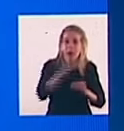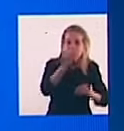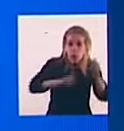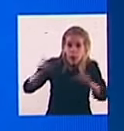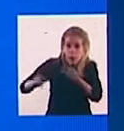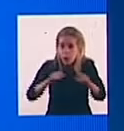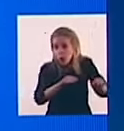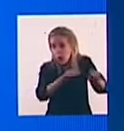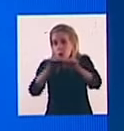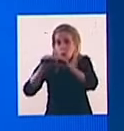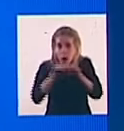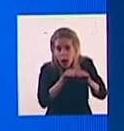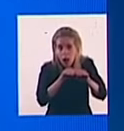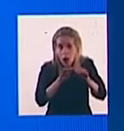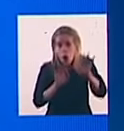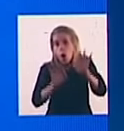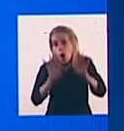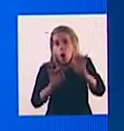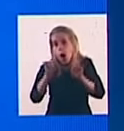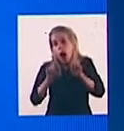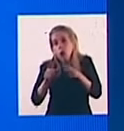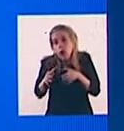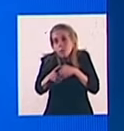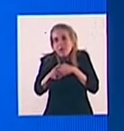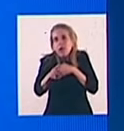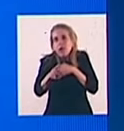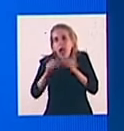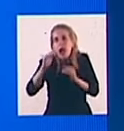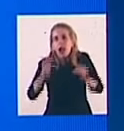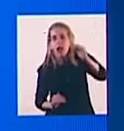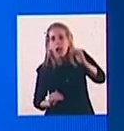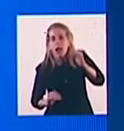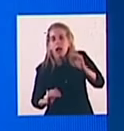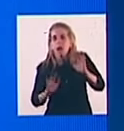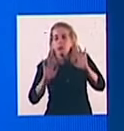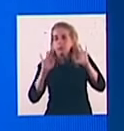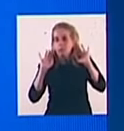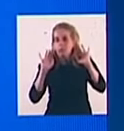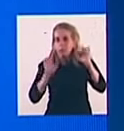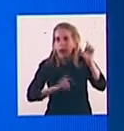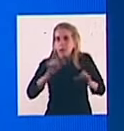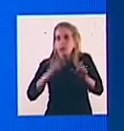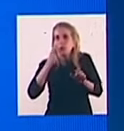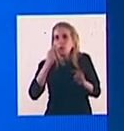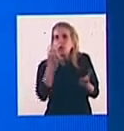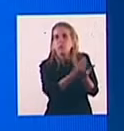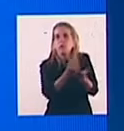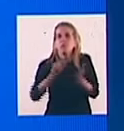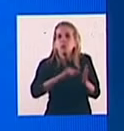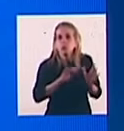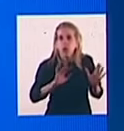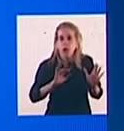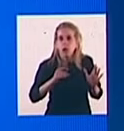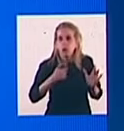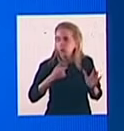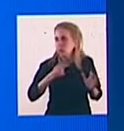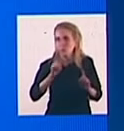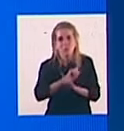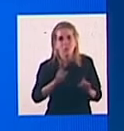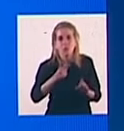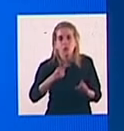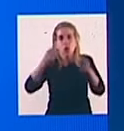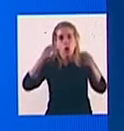los gobiernos intentaron, incluso Cambiemos, tener precios congelados, precios cuidados, pero Feletti, bueno, fue con todo e involucró a